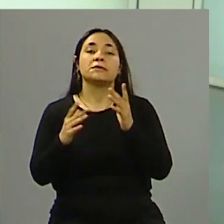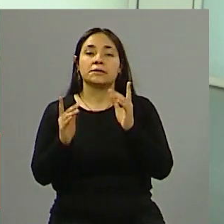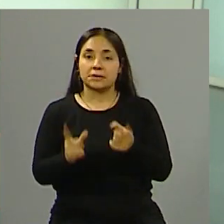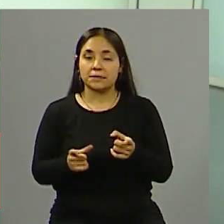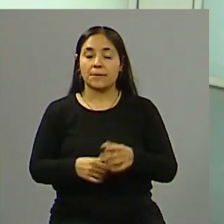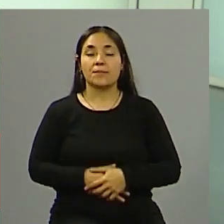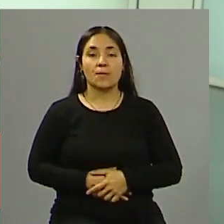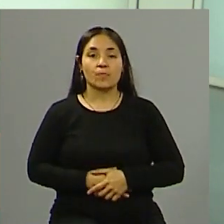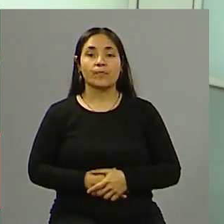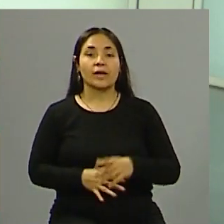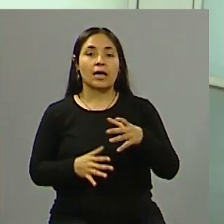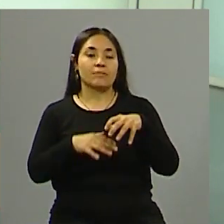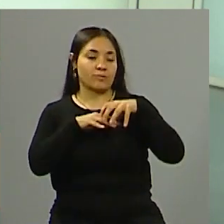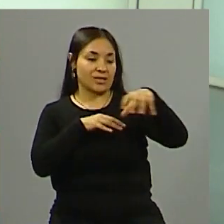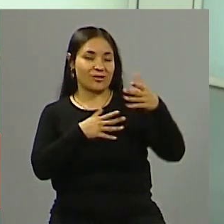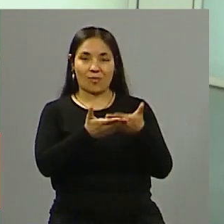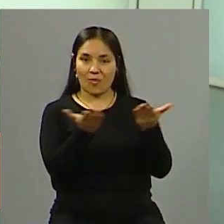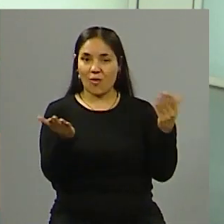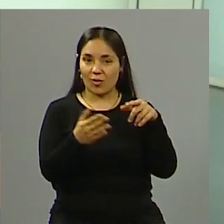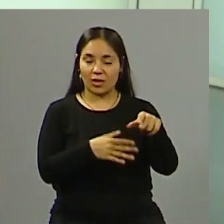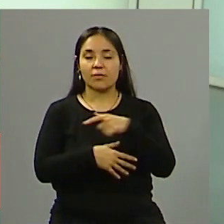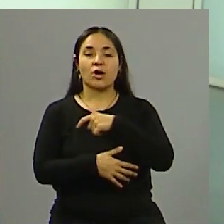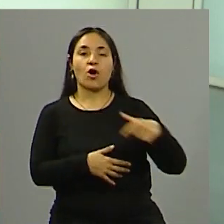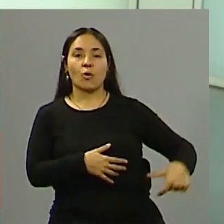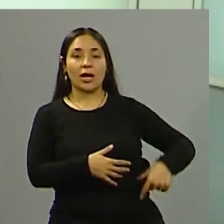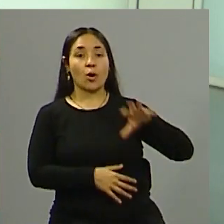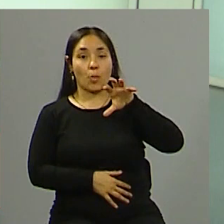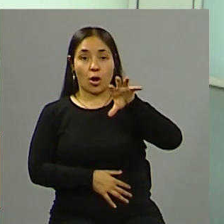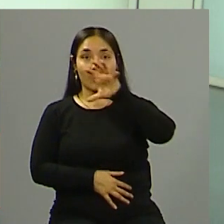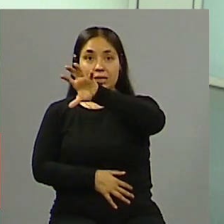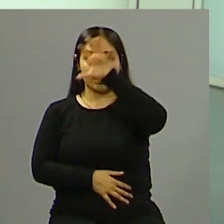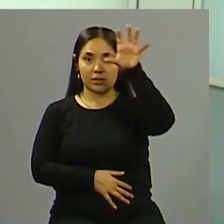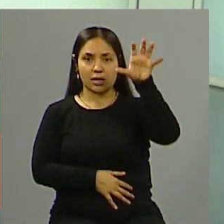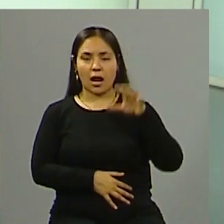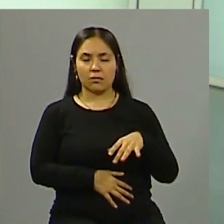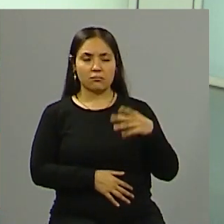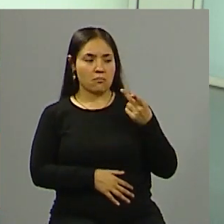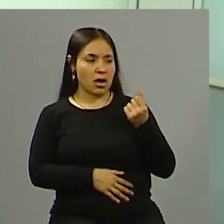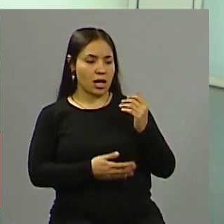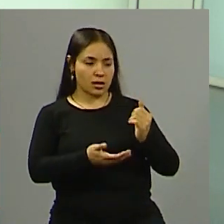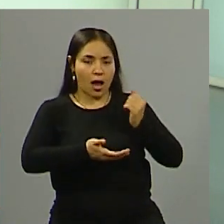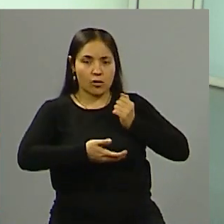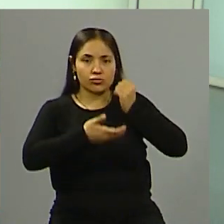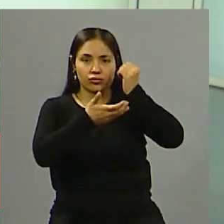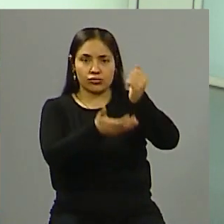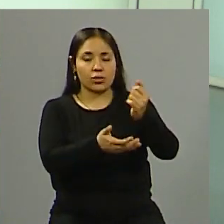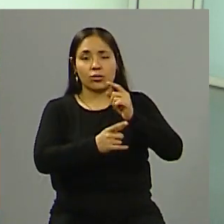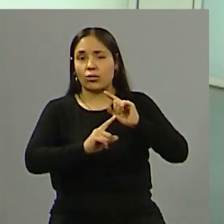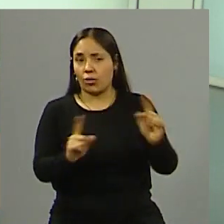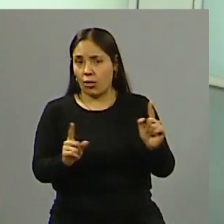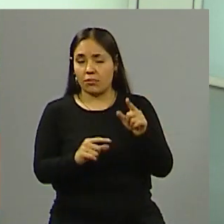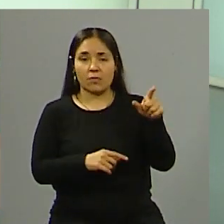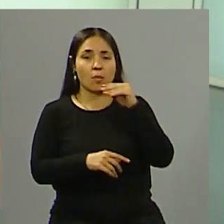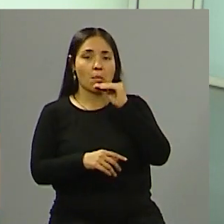esto del propio sector público, con gobiernos provinciales que han decidido no otorgar esta suma que había anticipado Sergio